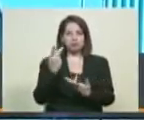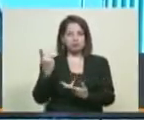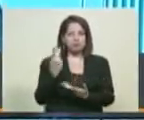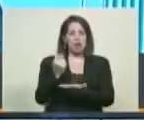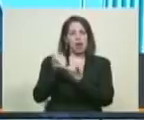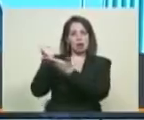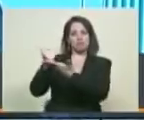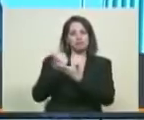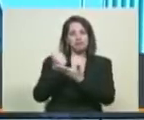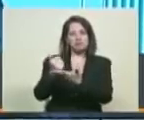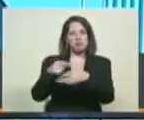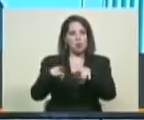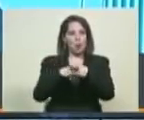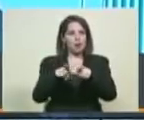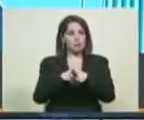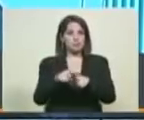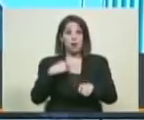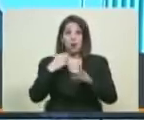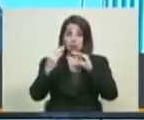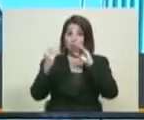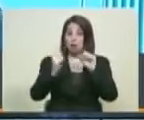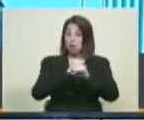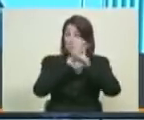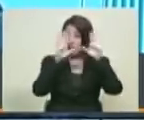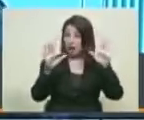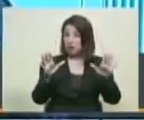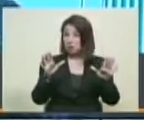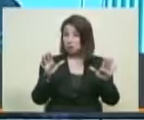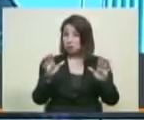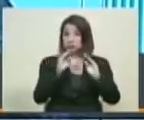Yo estoy de acuerdo, yo hablo claro, camarada.